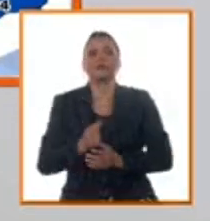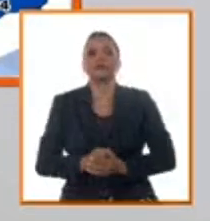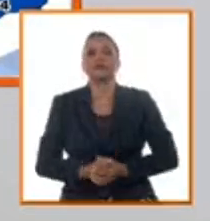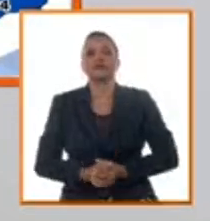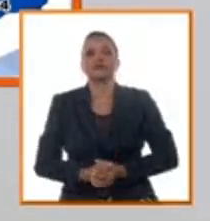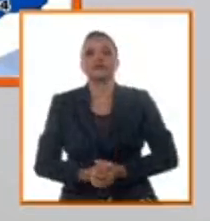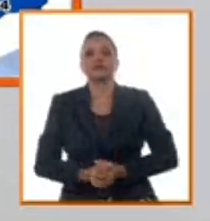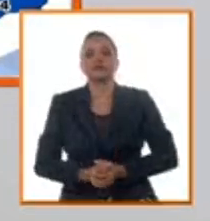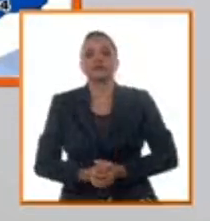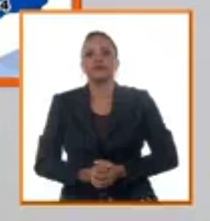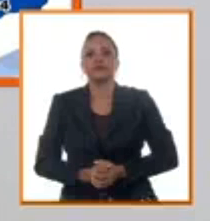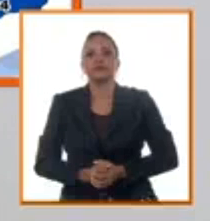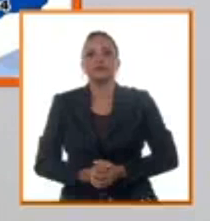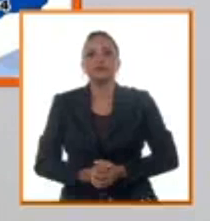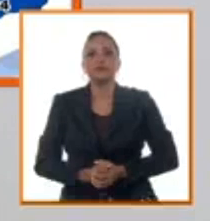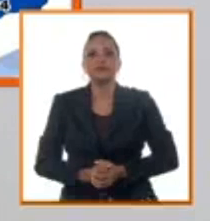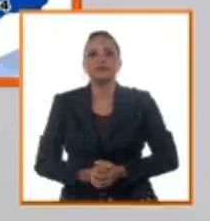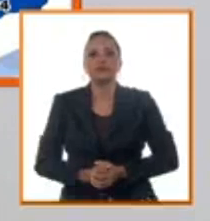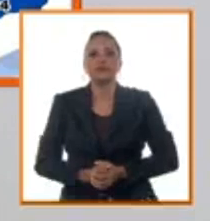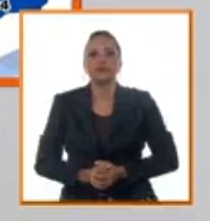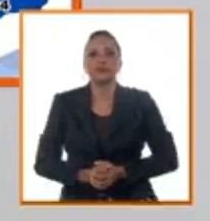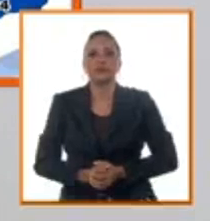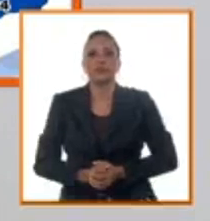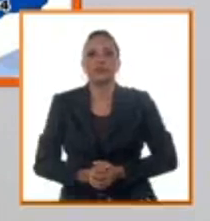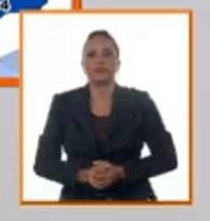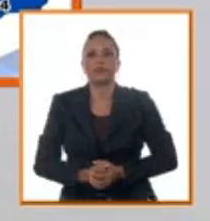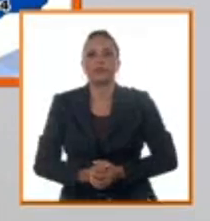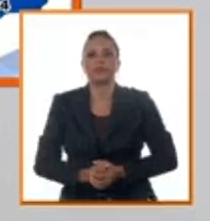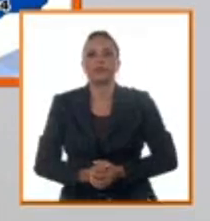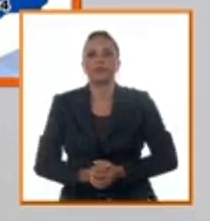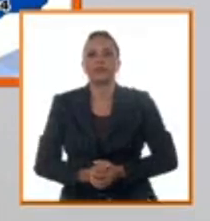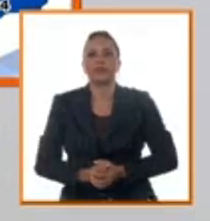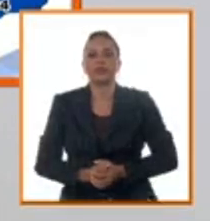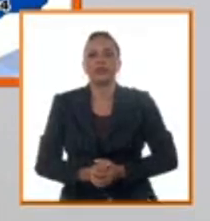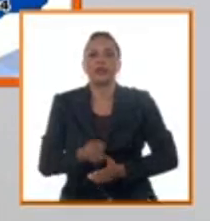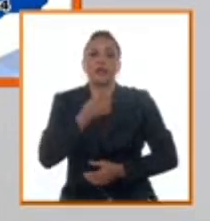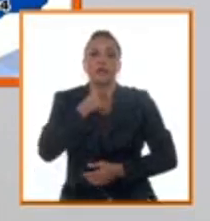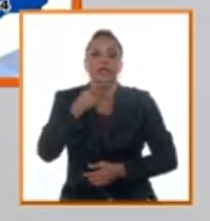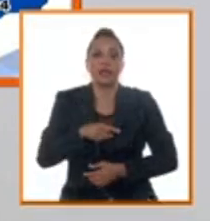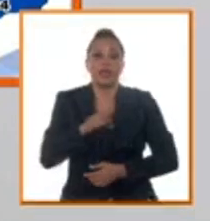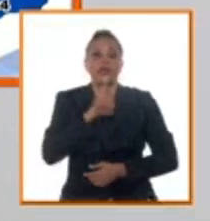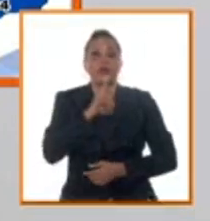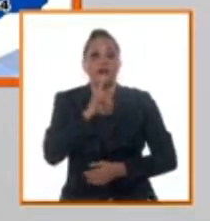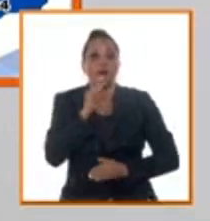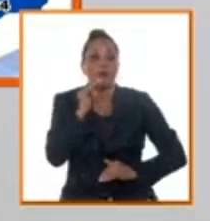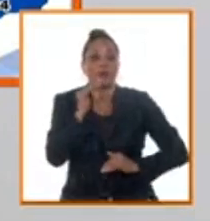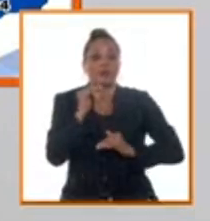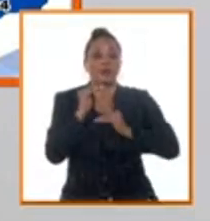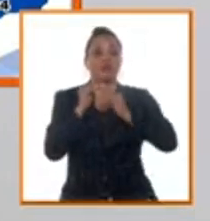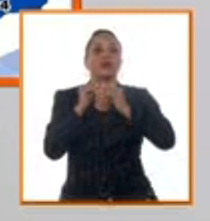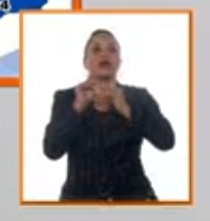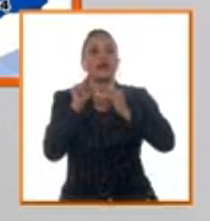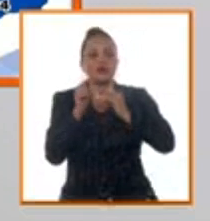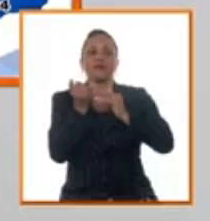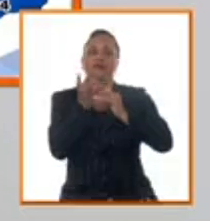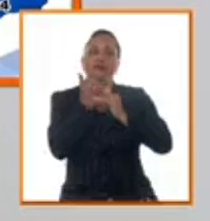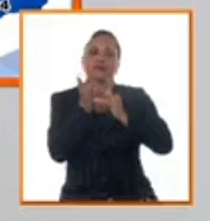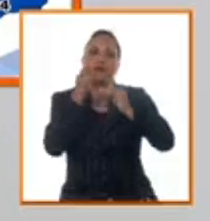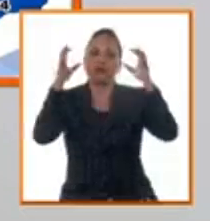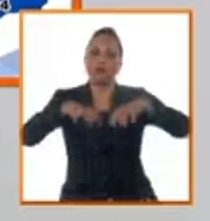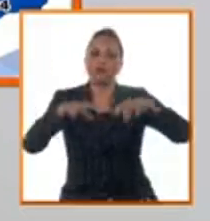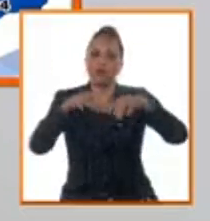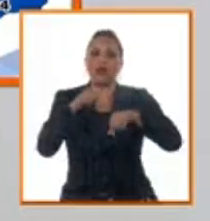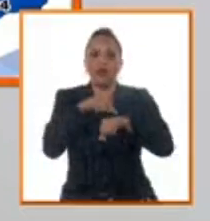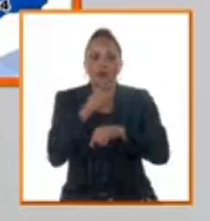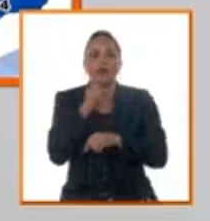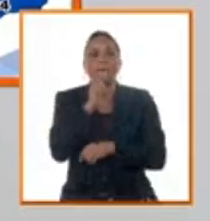las dimensiones de esas inundaciones pudieron haber sido mayores si hubiese transitado ese volumen de agua al no existir los embalses. Por tanto,